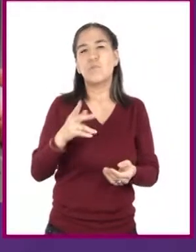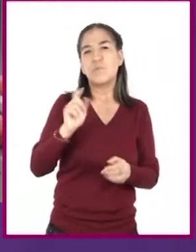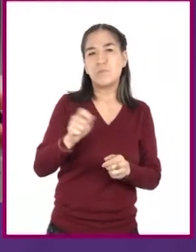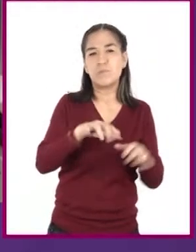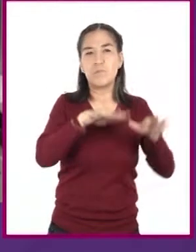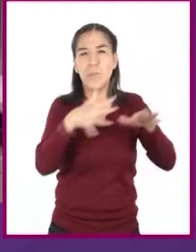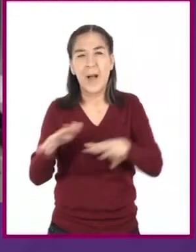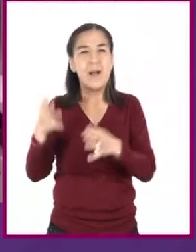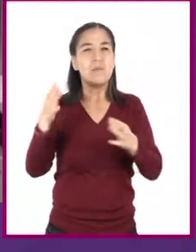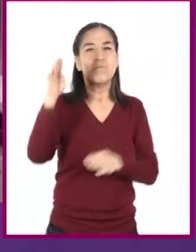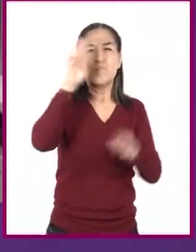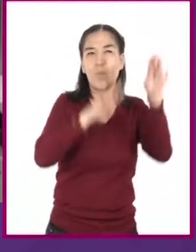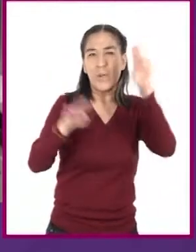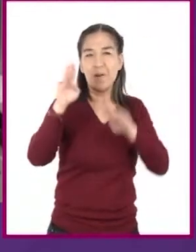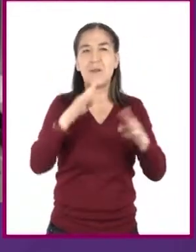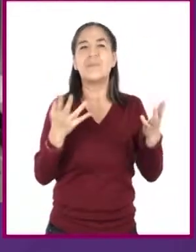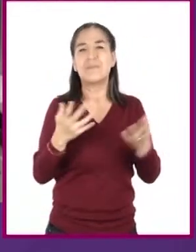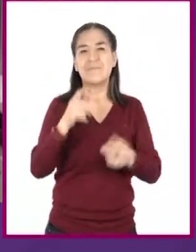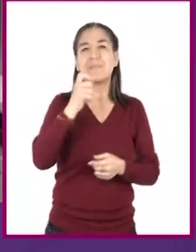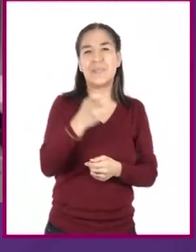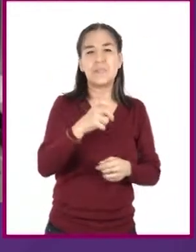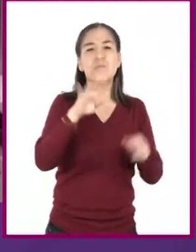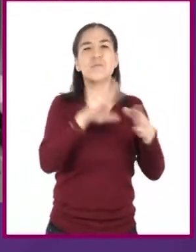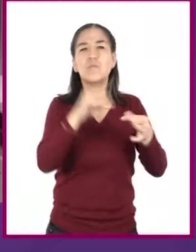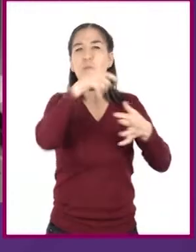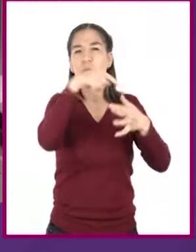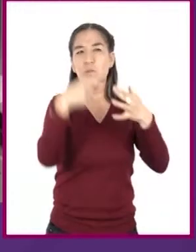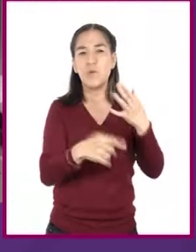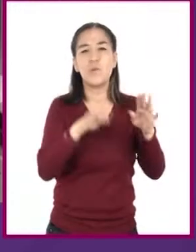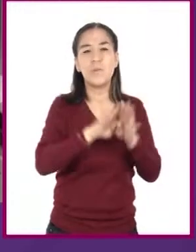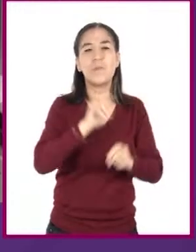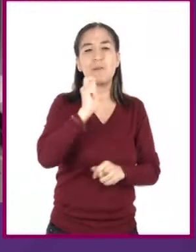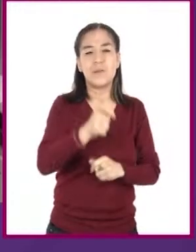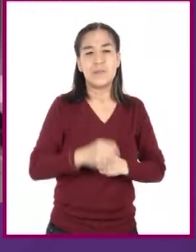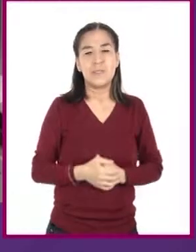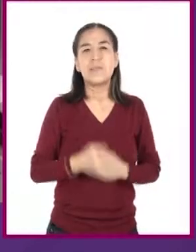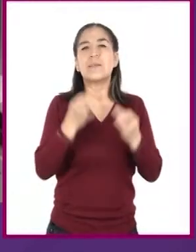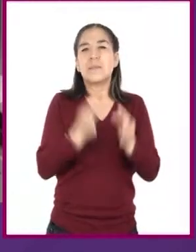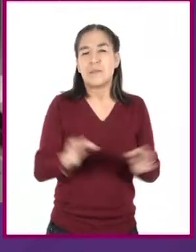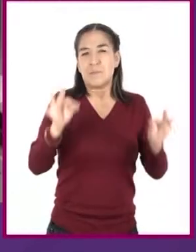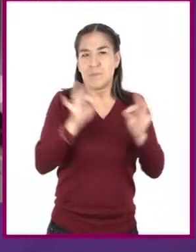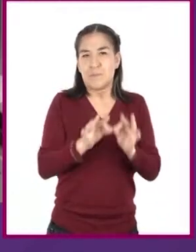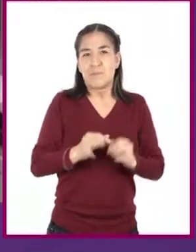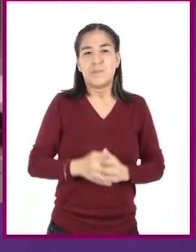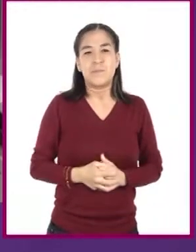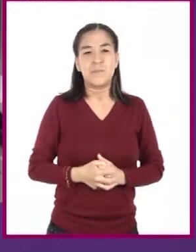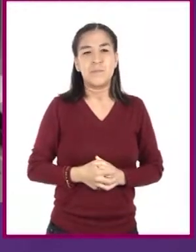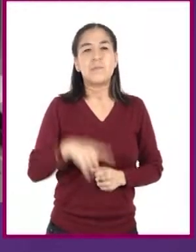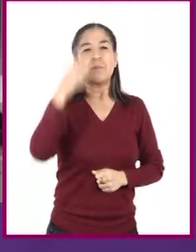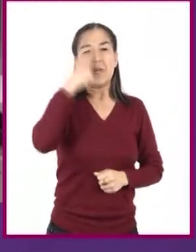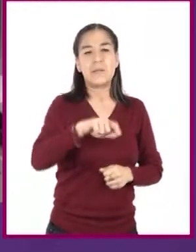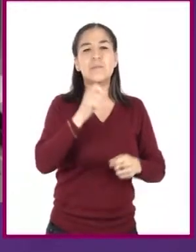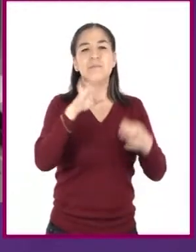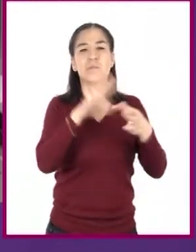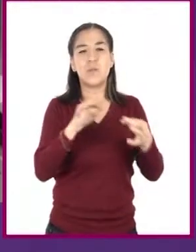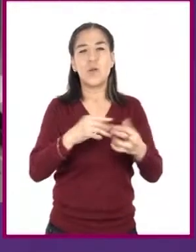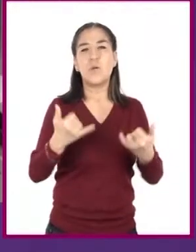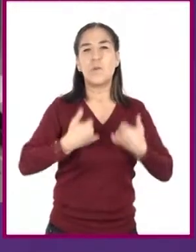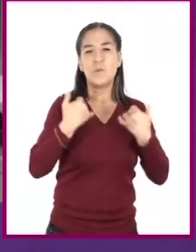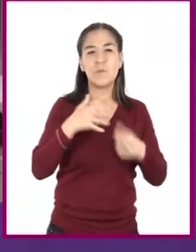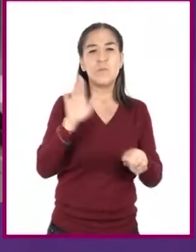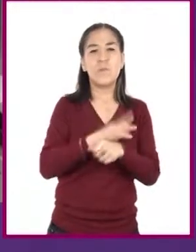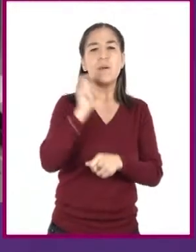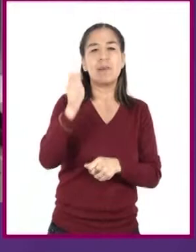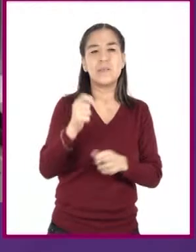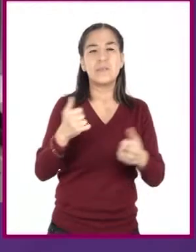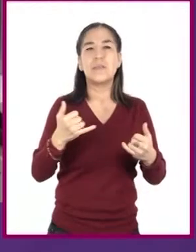las montañas o la sierra. Todo este conjunto de variables son fundamentales para hablar de jóvenes, porque la